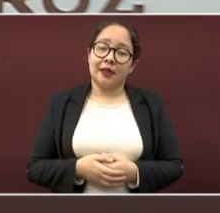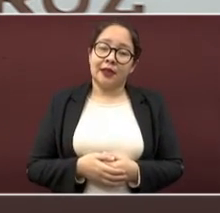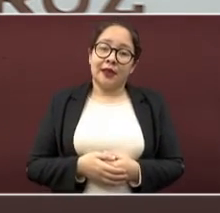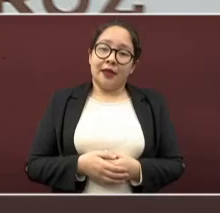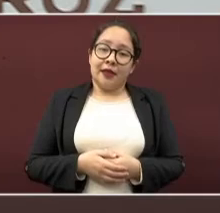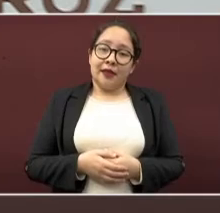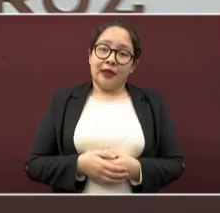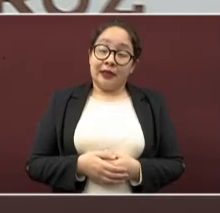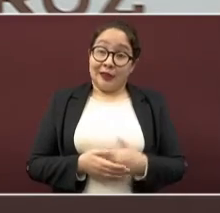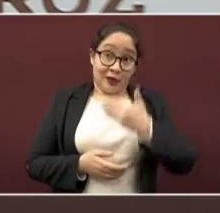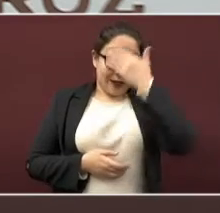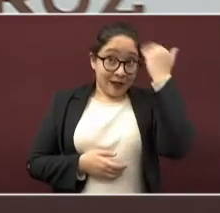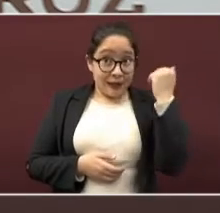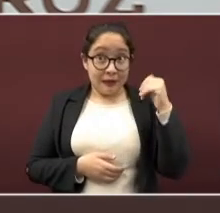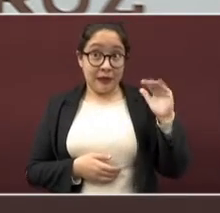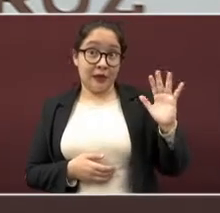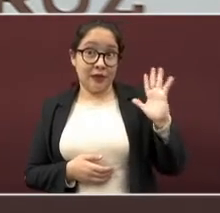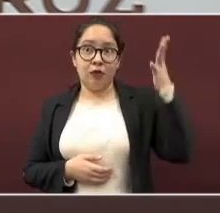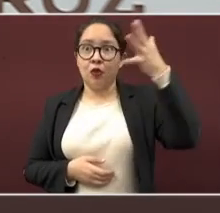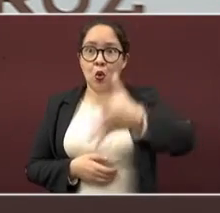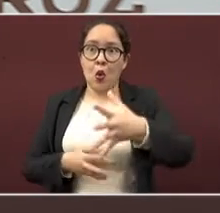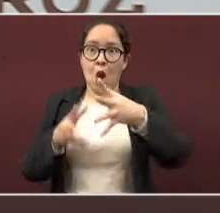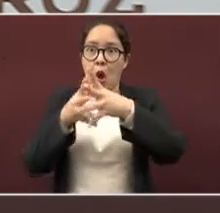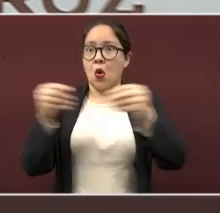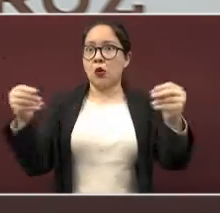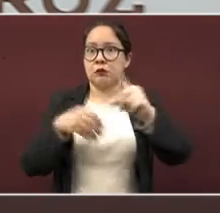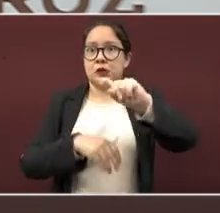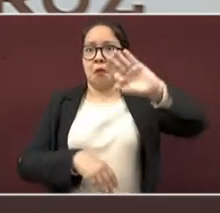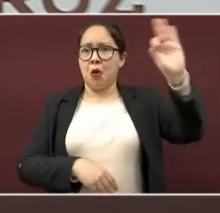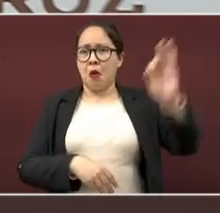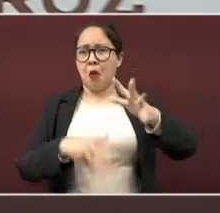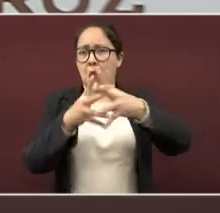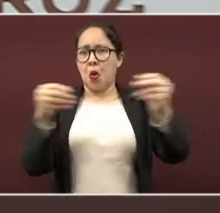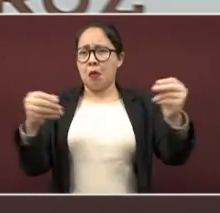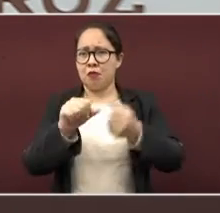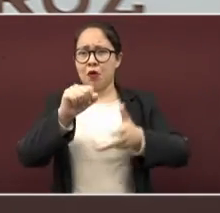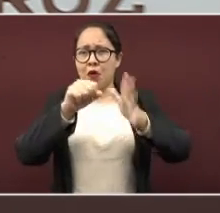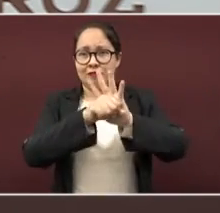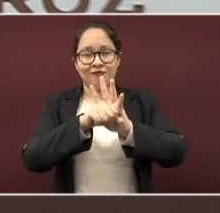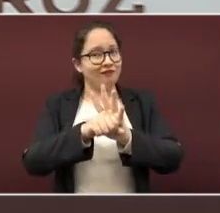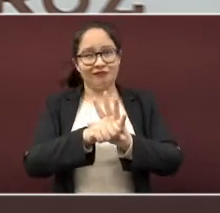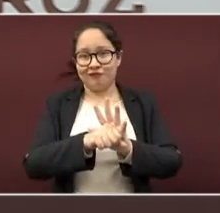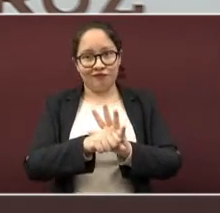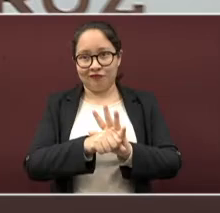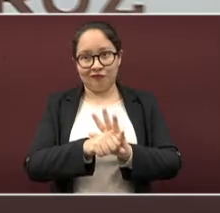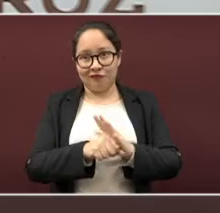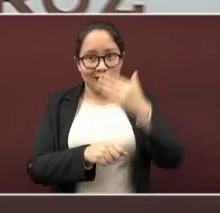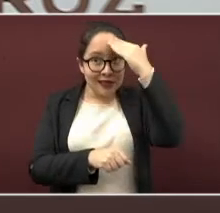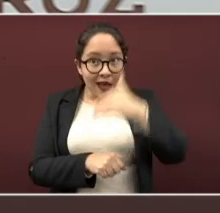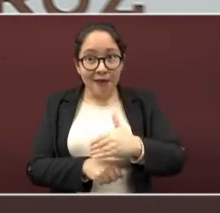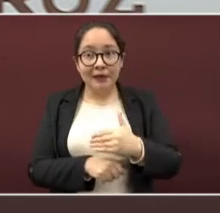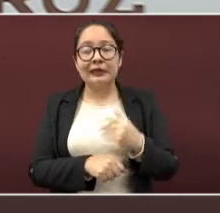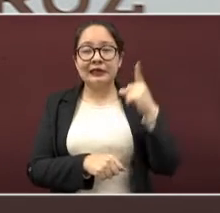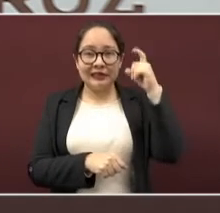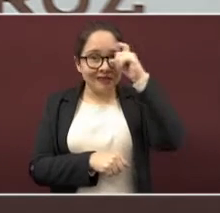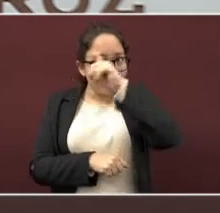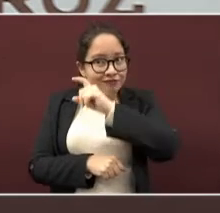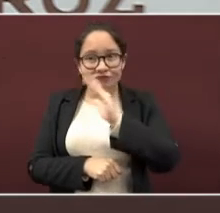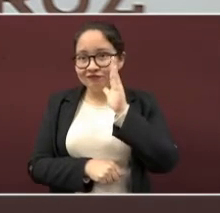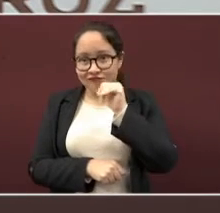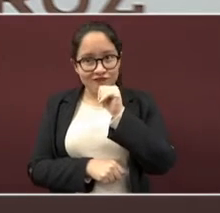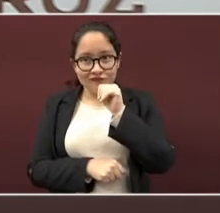podemos adelantarnos y decir que se va a erradicar por completo porque este tipo de virus les comento dificilmente